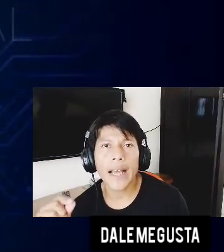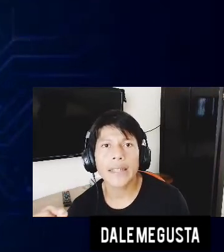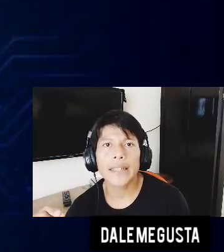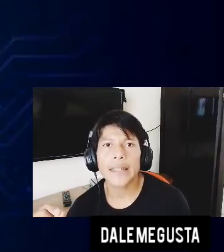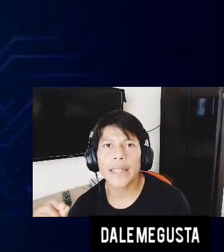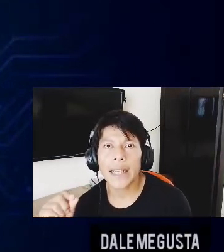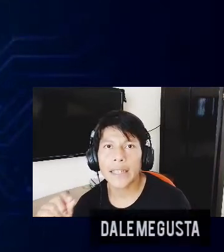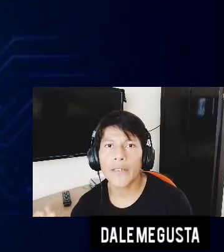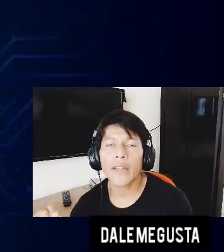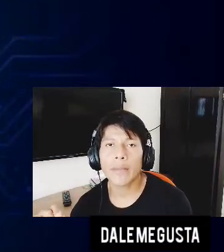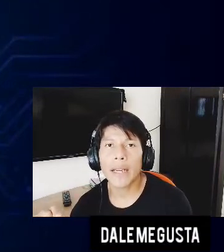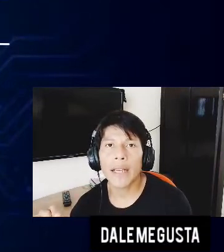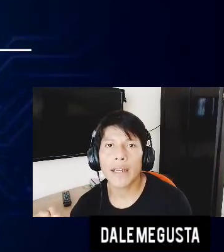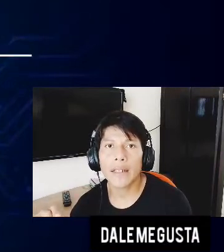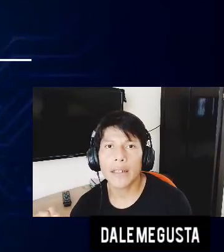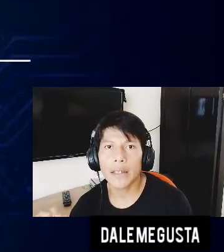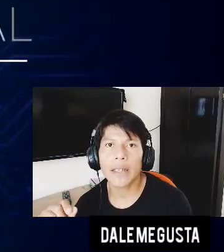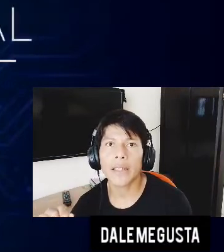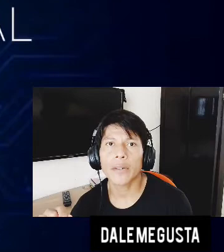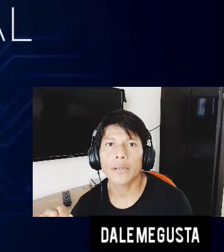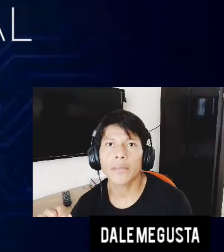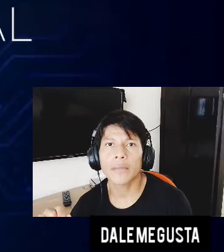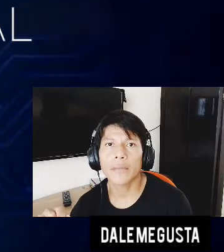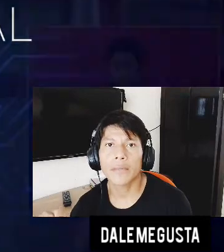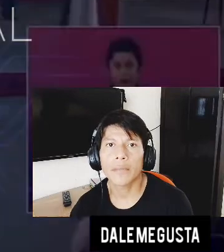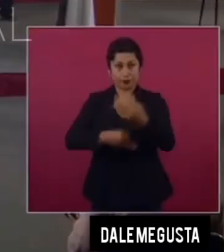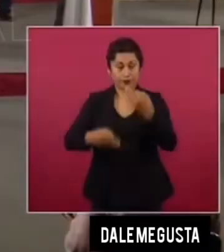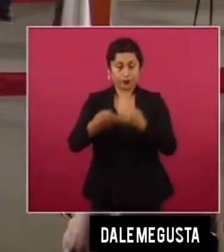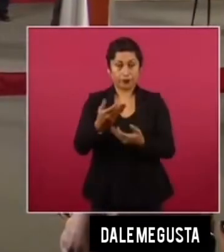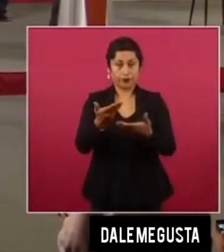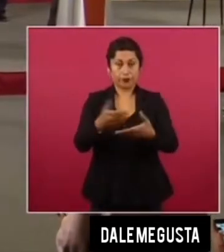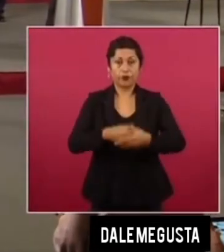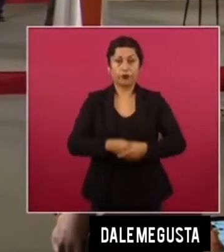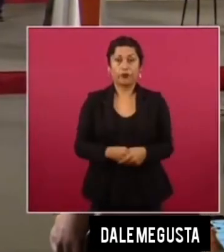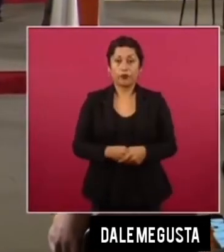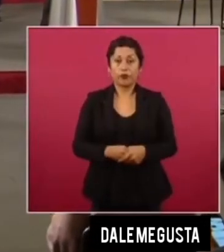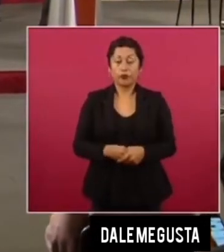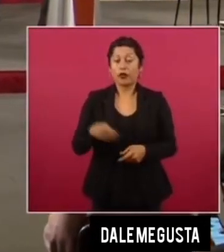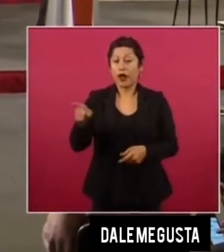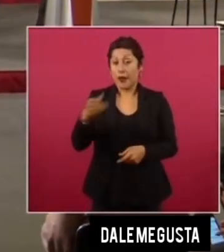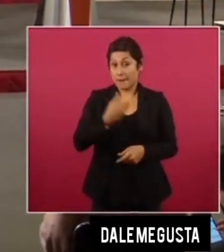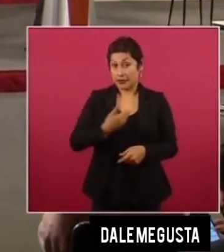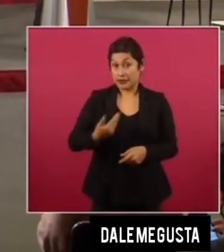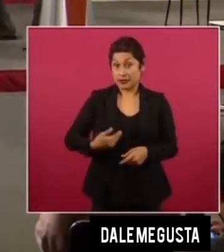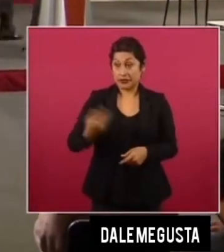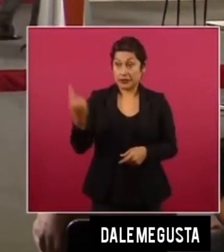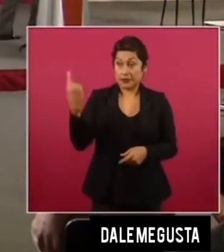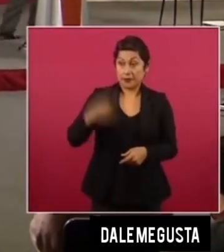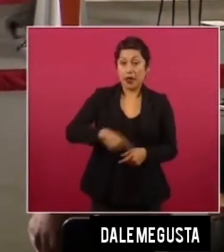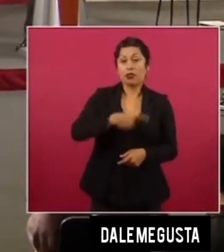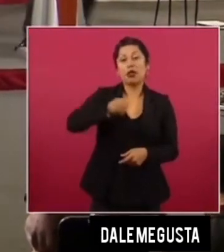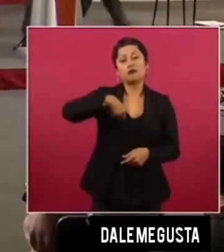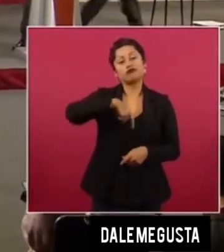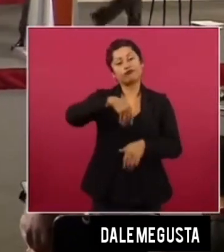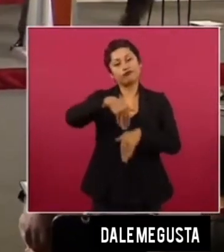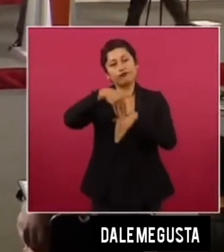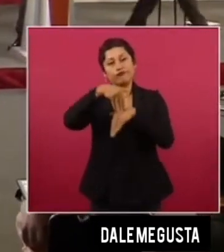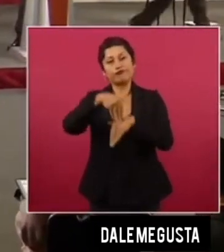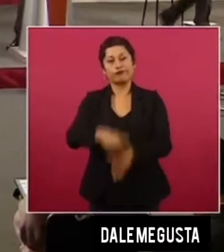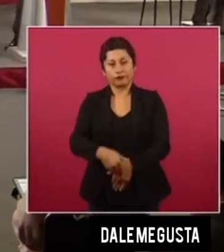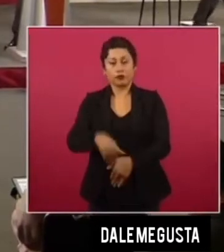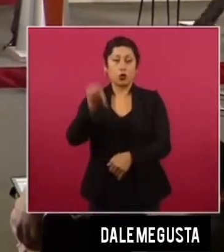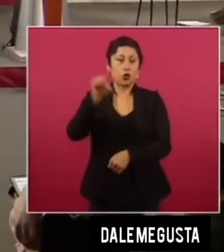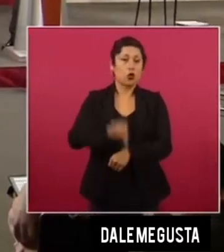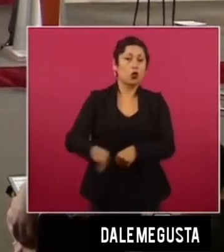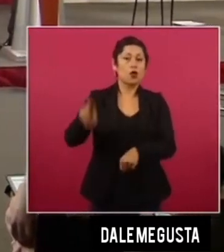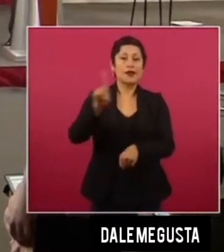mañanera antes de que se firmara el decreto. Cumpliendo la instrucción del señor presidente, se va a firmar y a publicar el